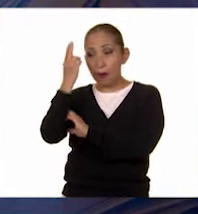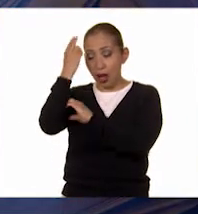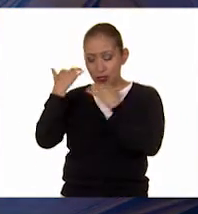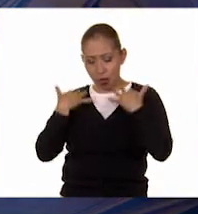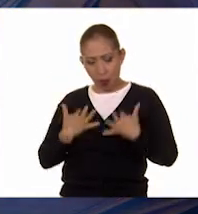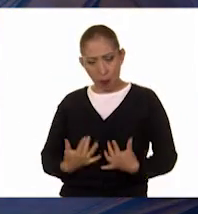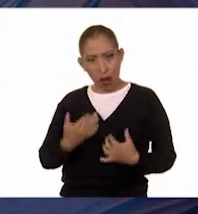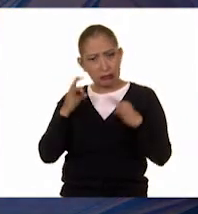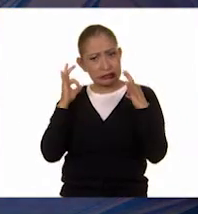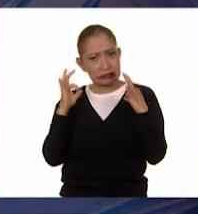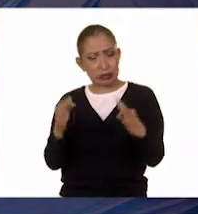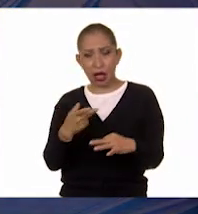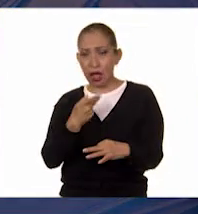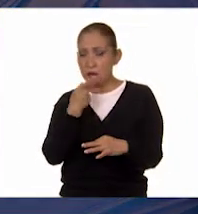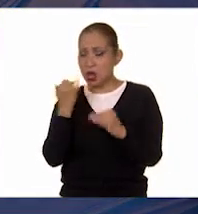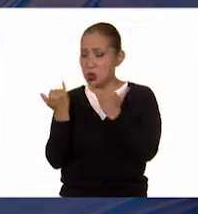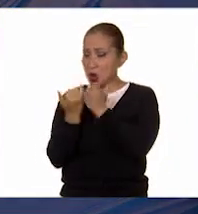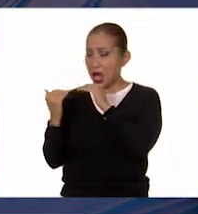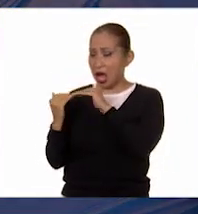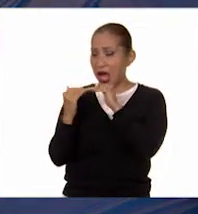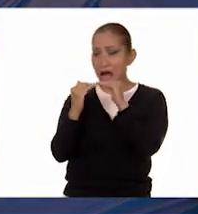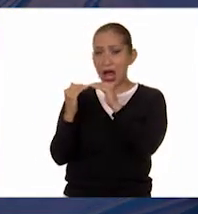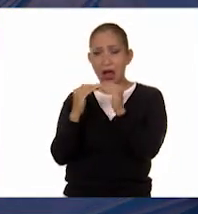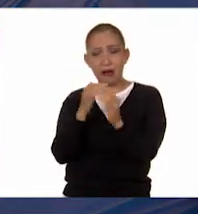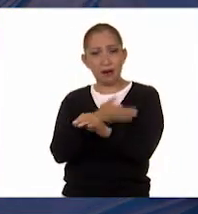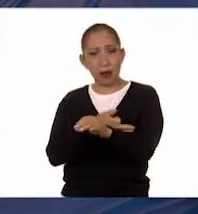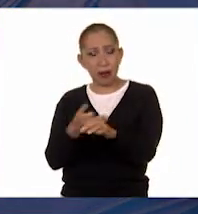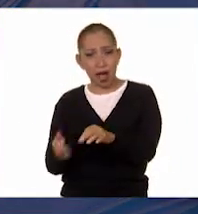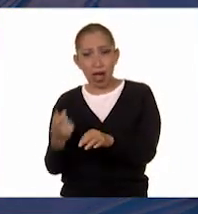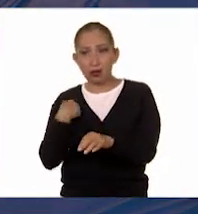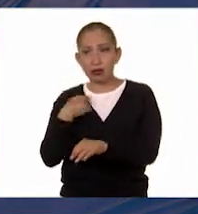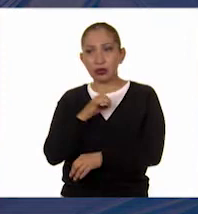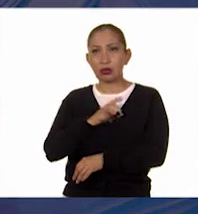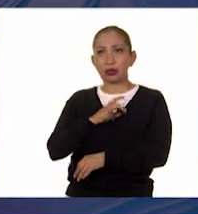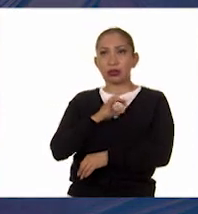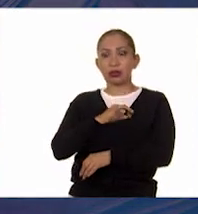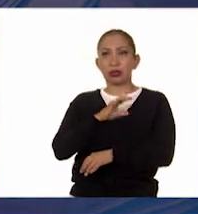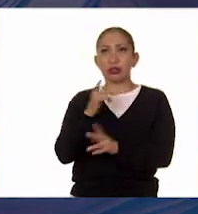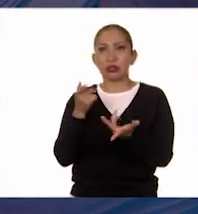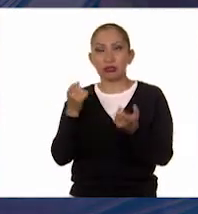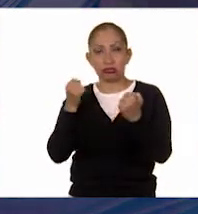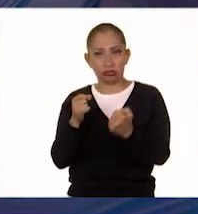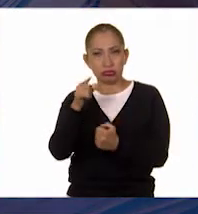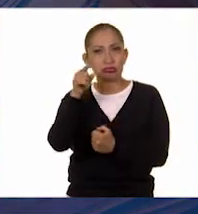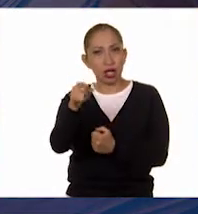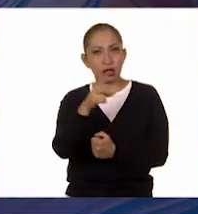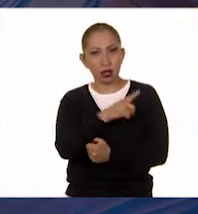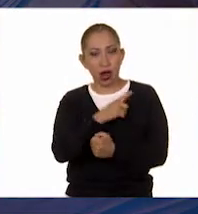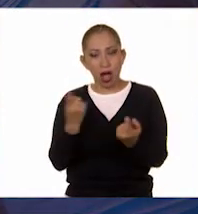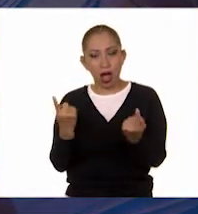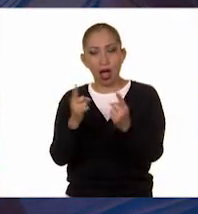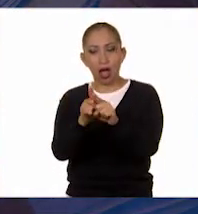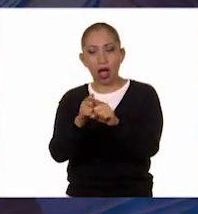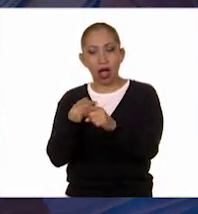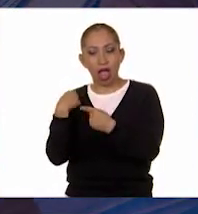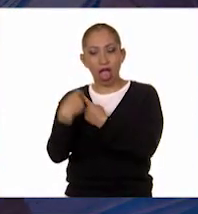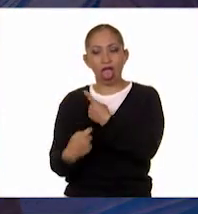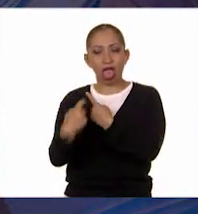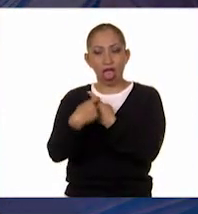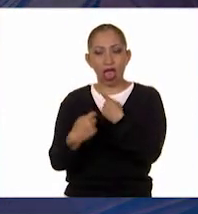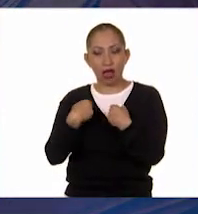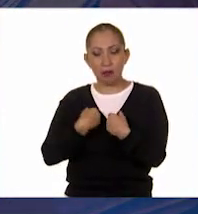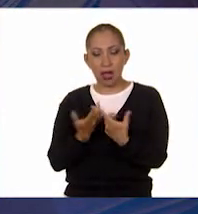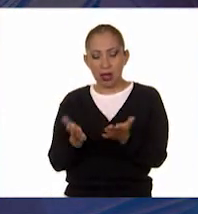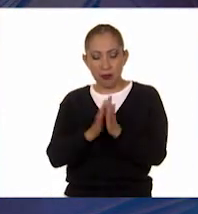vestía bien, hablaba de igual a igual con tu familia. Le tenías miedo, estabas seguro de que a solas con Julia se burlaba de ti y de